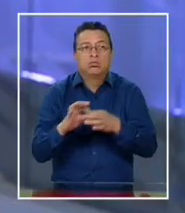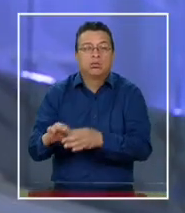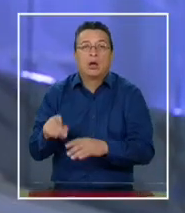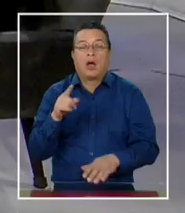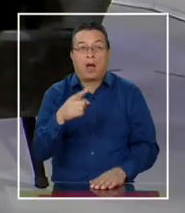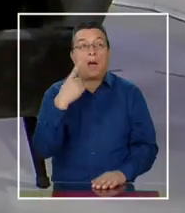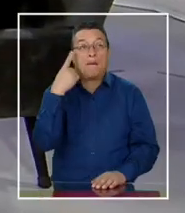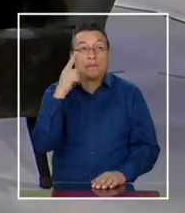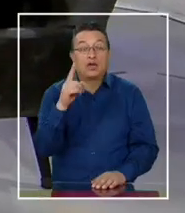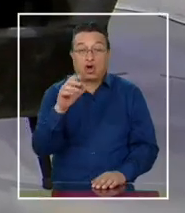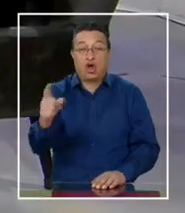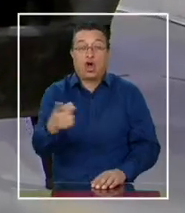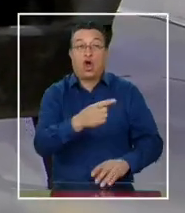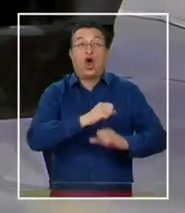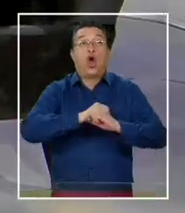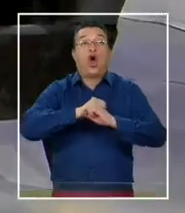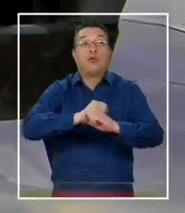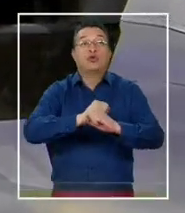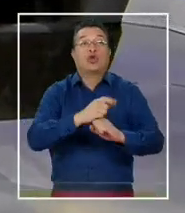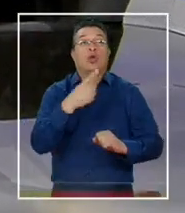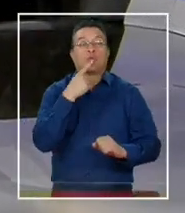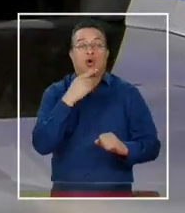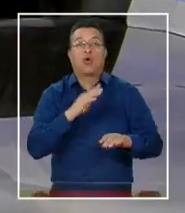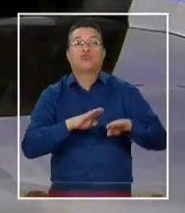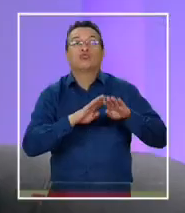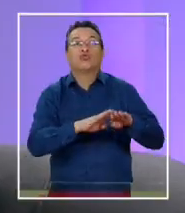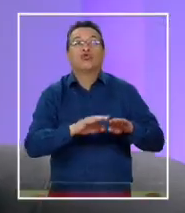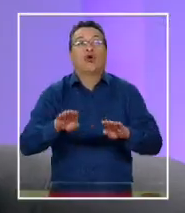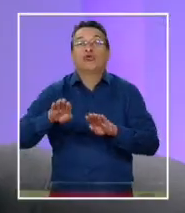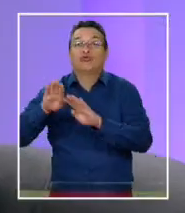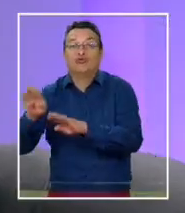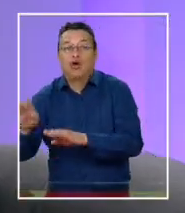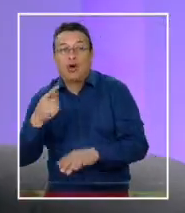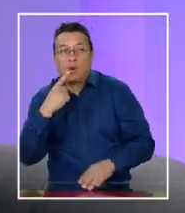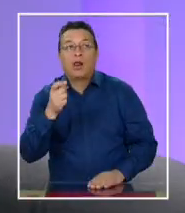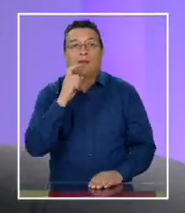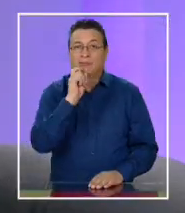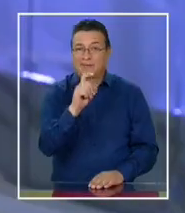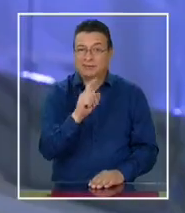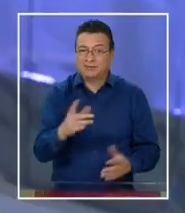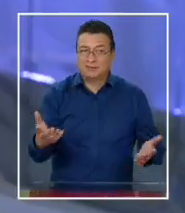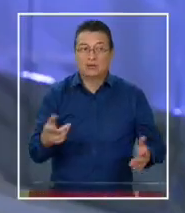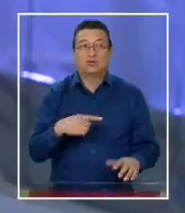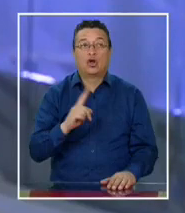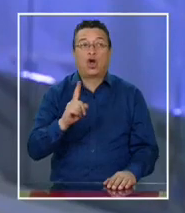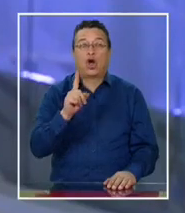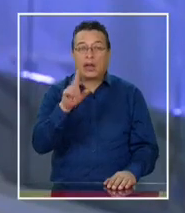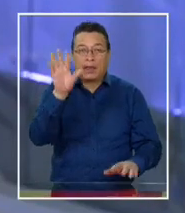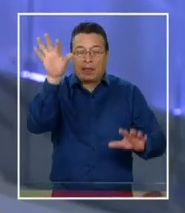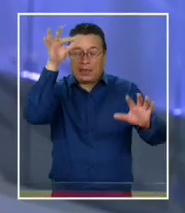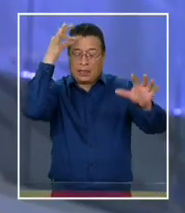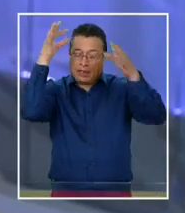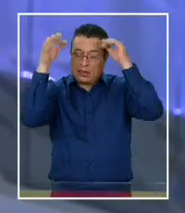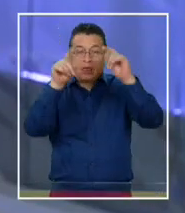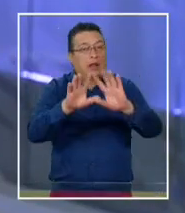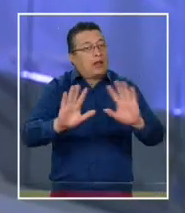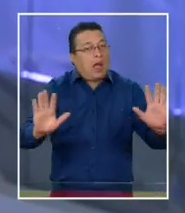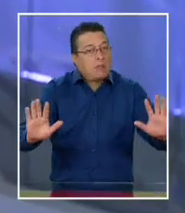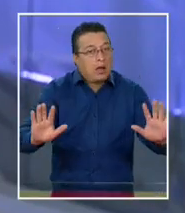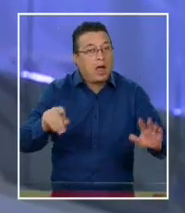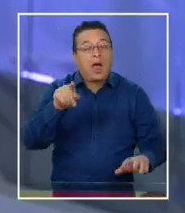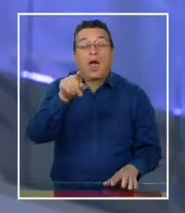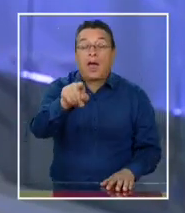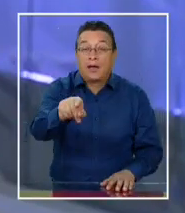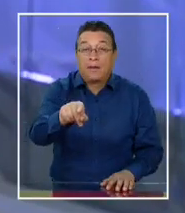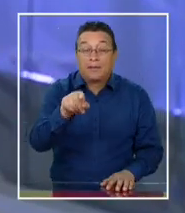es que la oposición lo hizo para darle el gusto a los evasores no es descalificar pero esas son interpretaciones el hecho es que